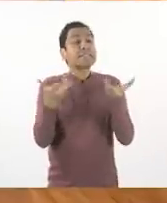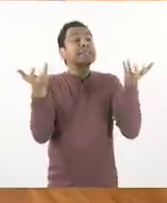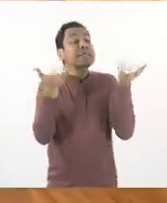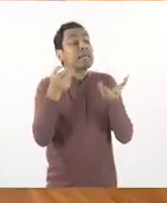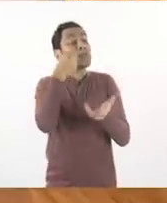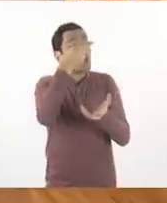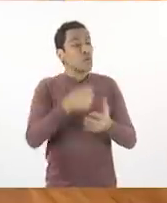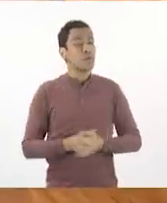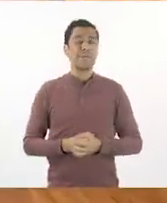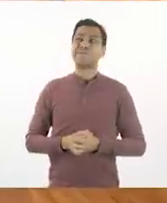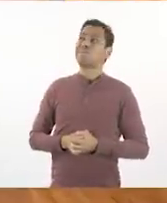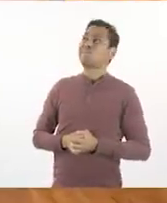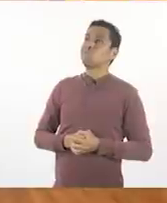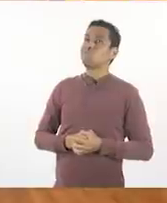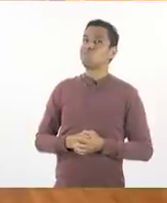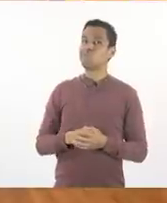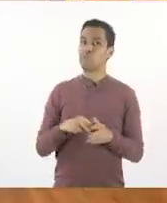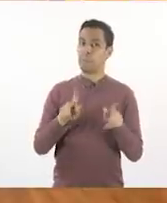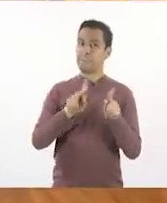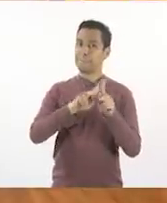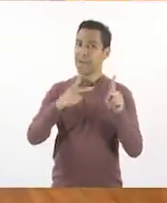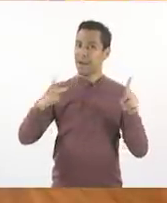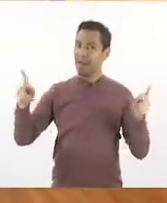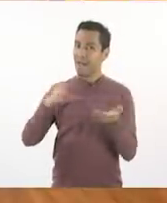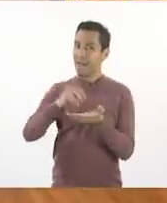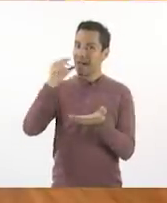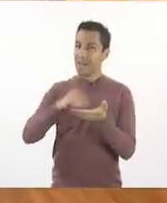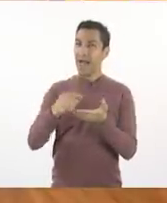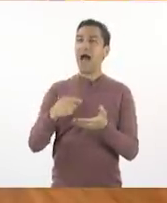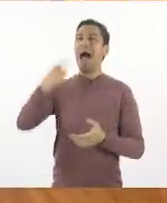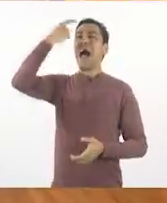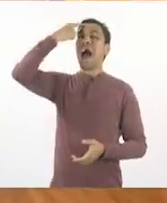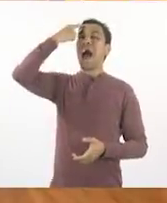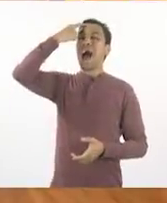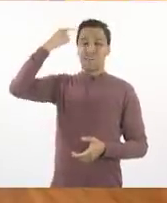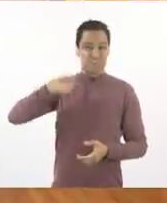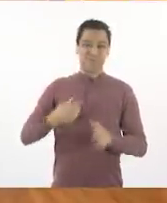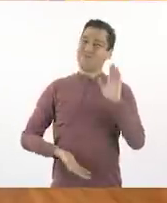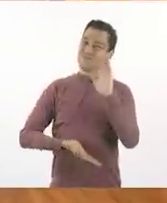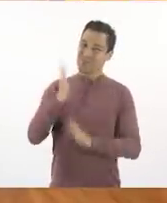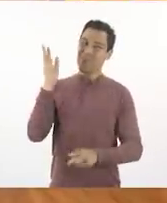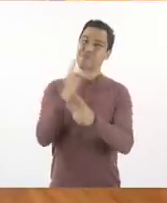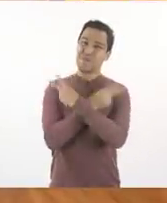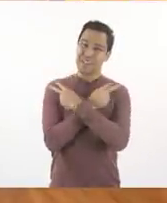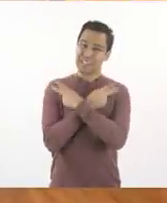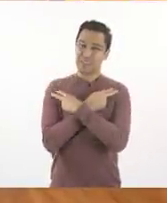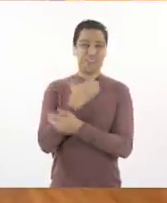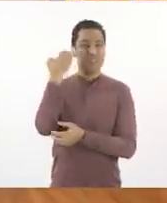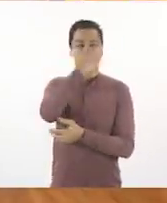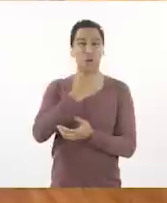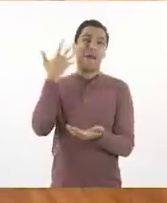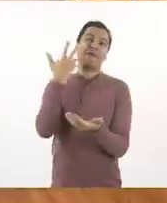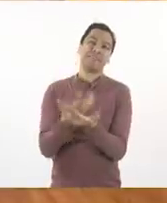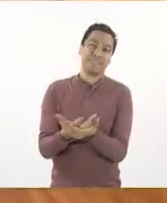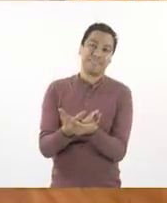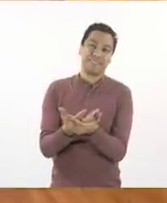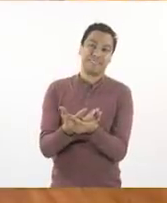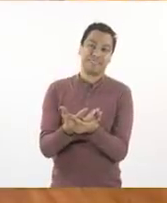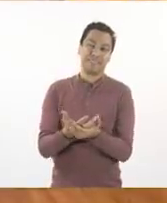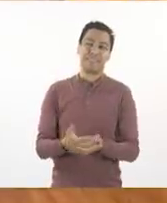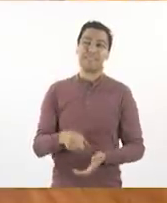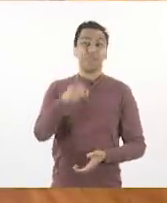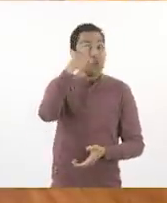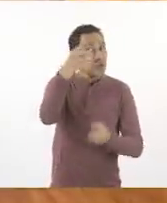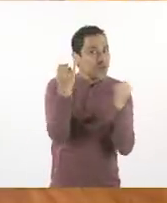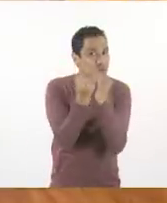de julio la playa. Hago... ¡me voy de vacaciones! Muy bien, ya no estás en la escuela. Sí. O ya no están ustedes niños en la escuela.